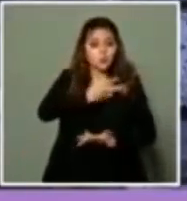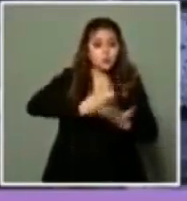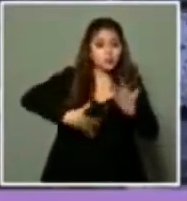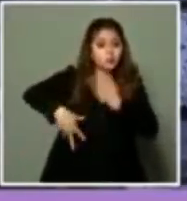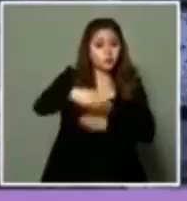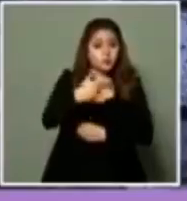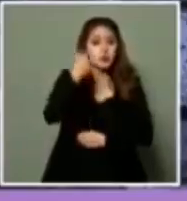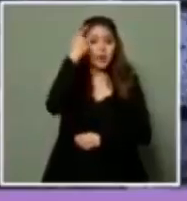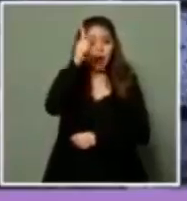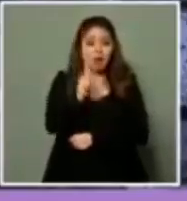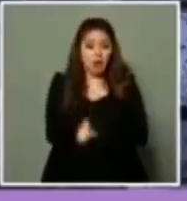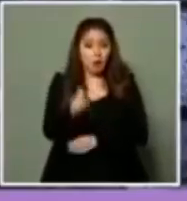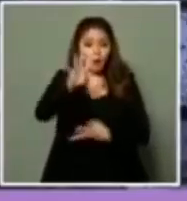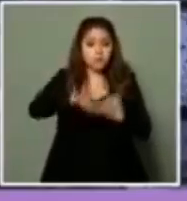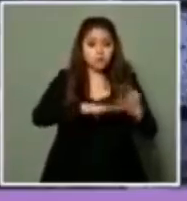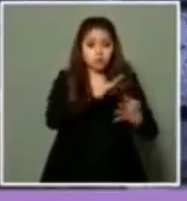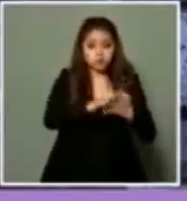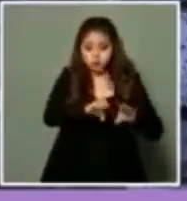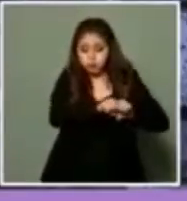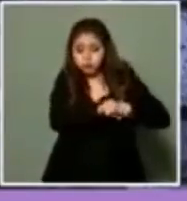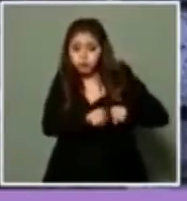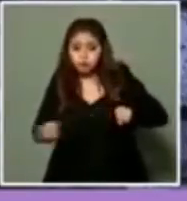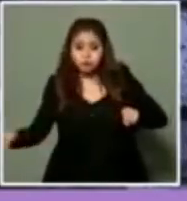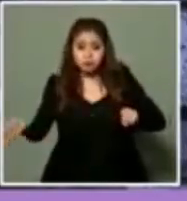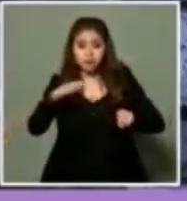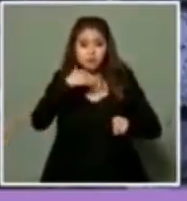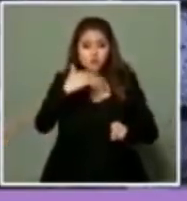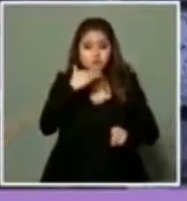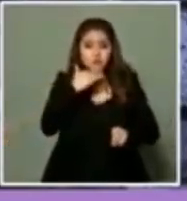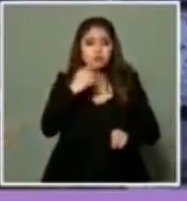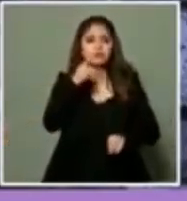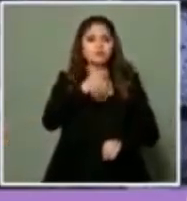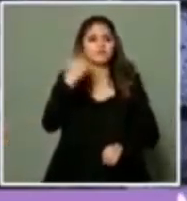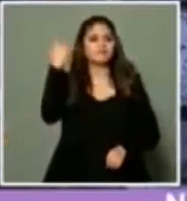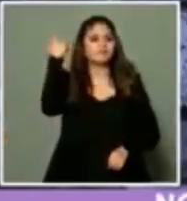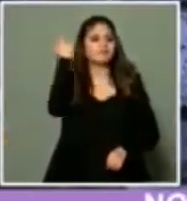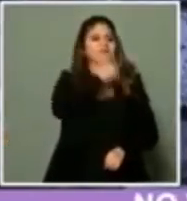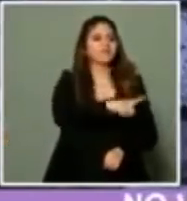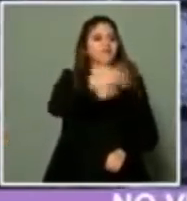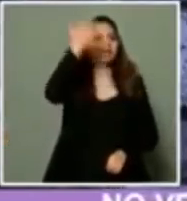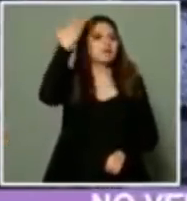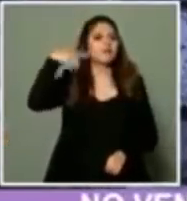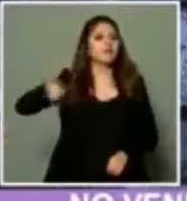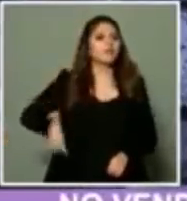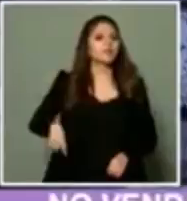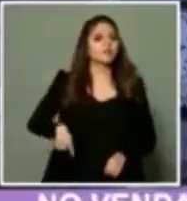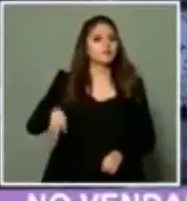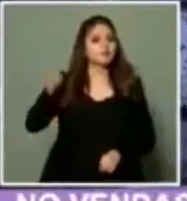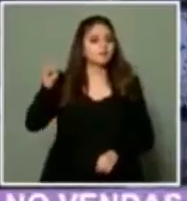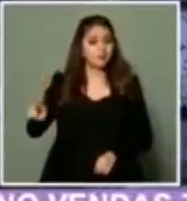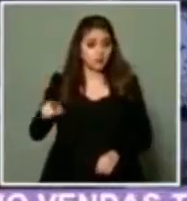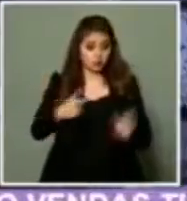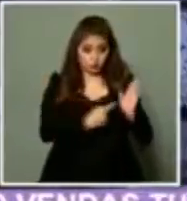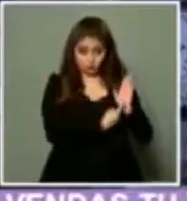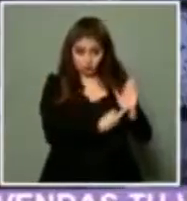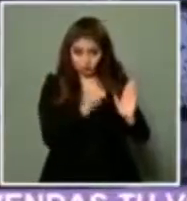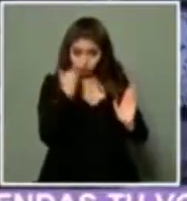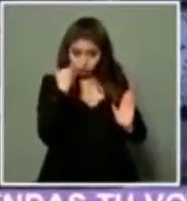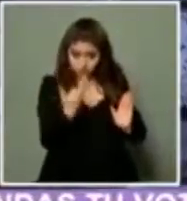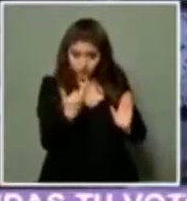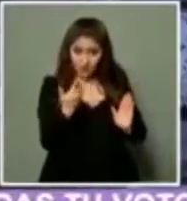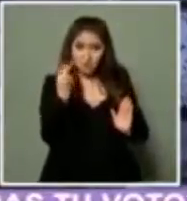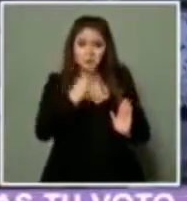fue vergonzosa cuando gobernó. Esta gráfica lo muestra. Pero no solo eso, sino que tuvimos que tragarnos su